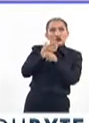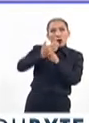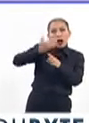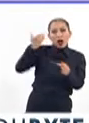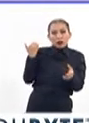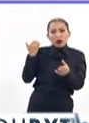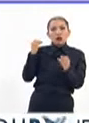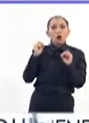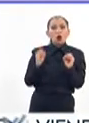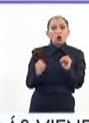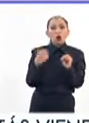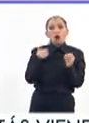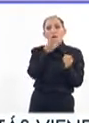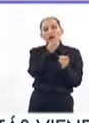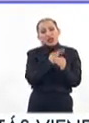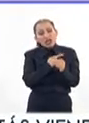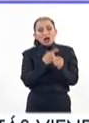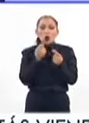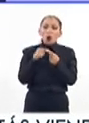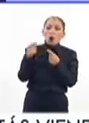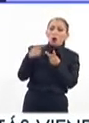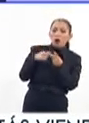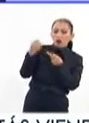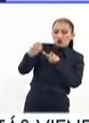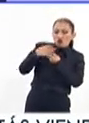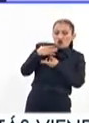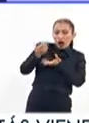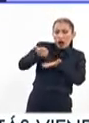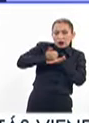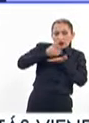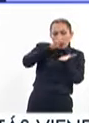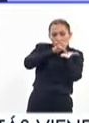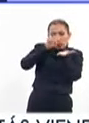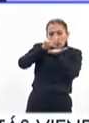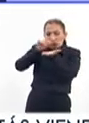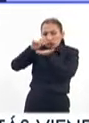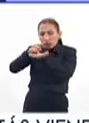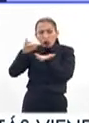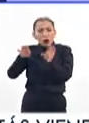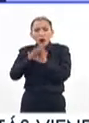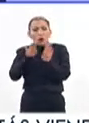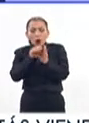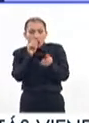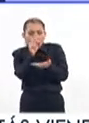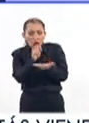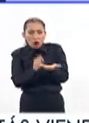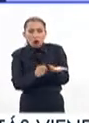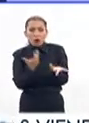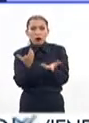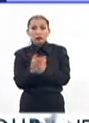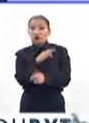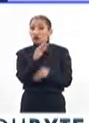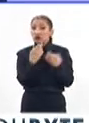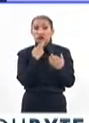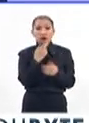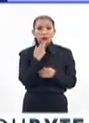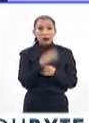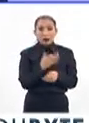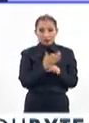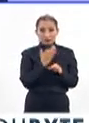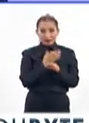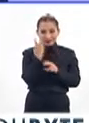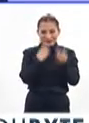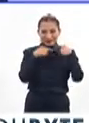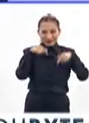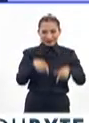día anterior o lo que te contaron, o que te sales a caminar. ¿Cómo es, Jorge? Pues todo me sirve. Justo ahorita